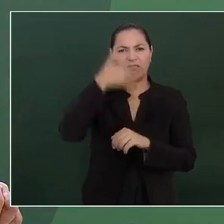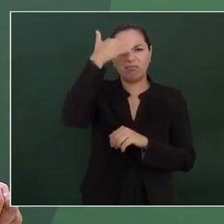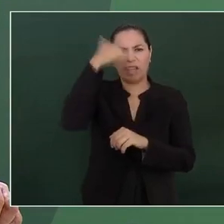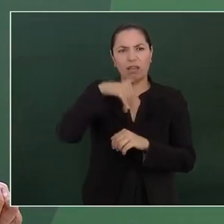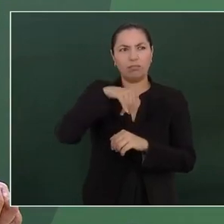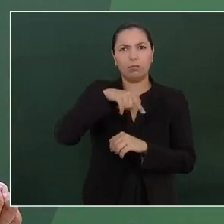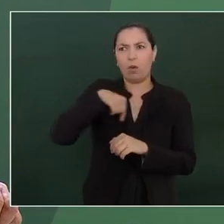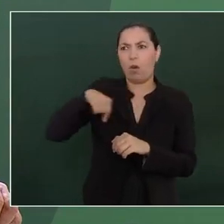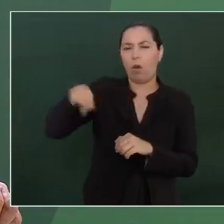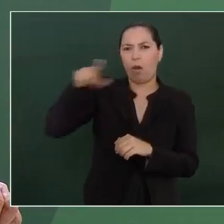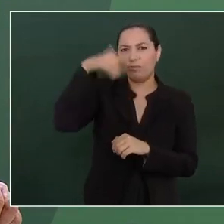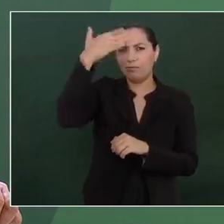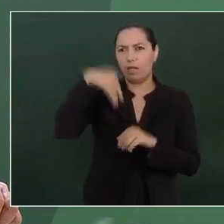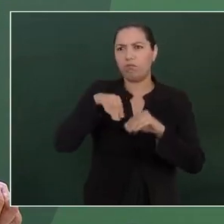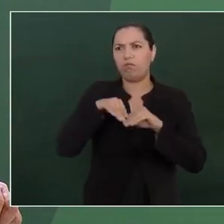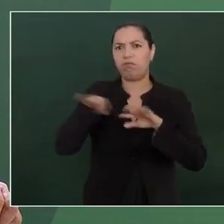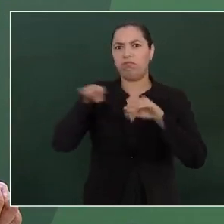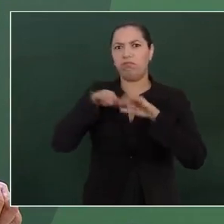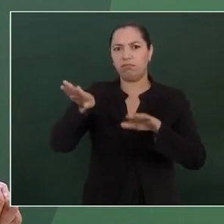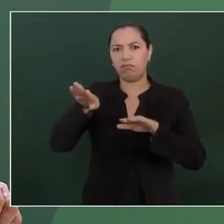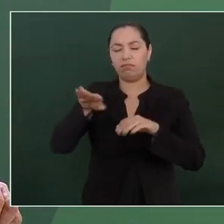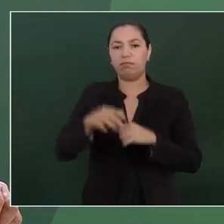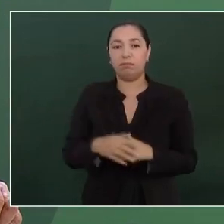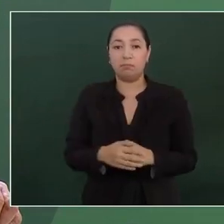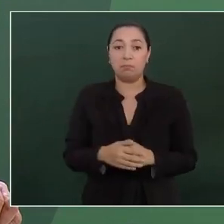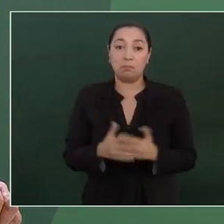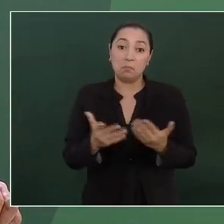Bueno, no querían